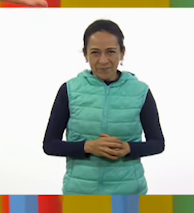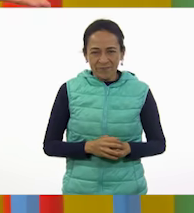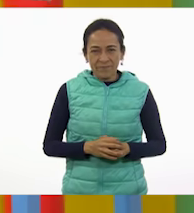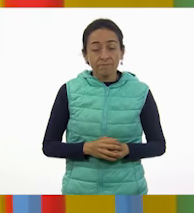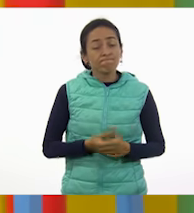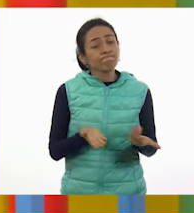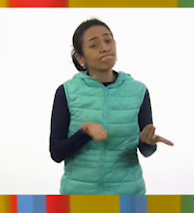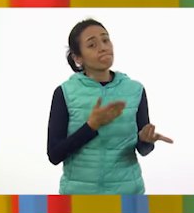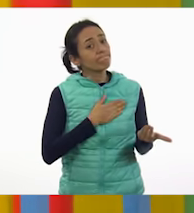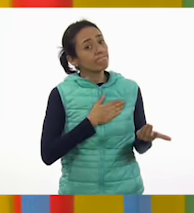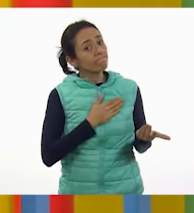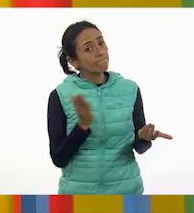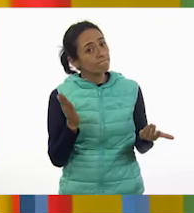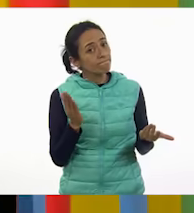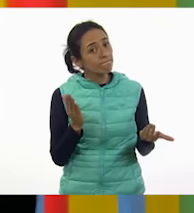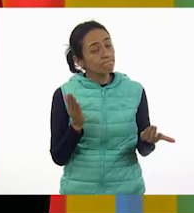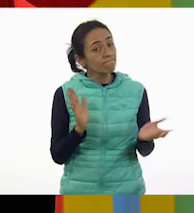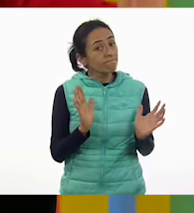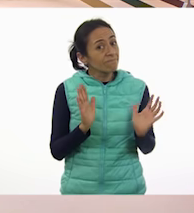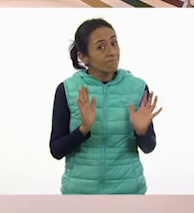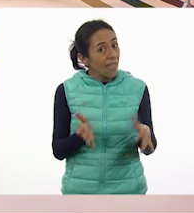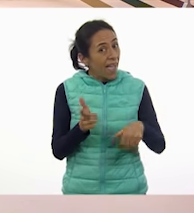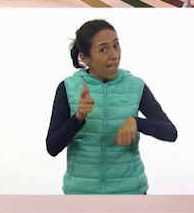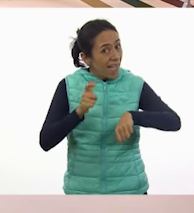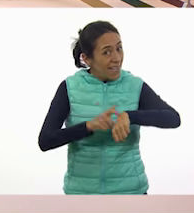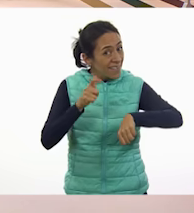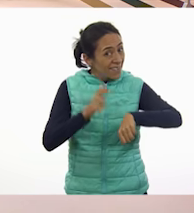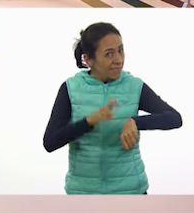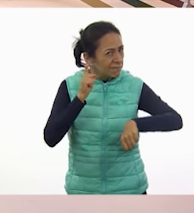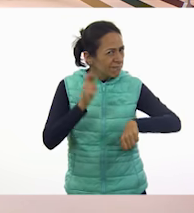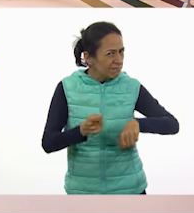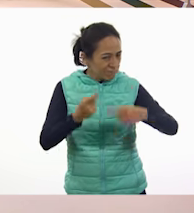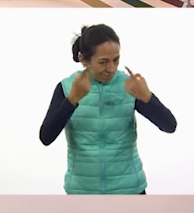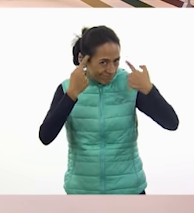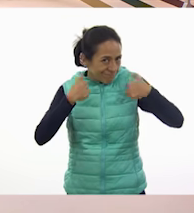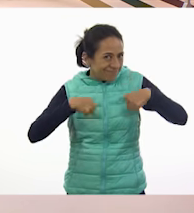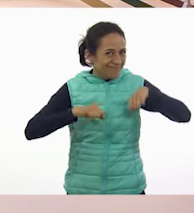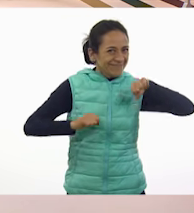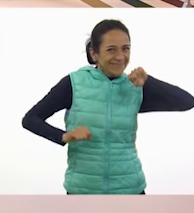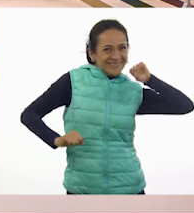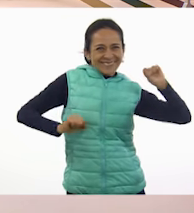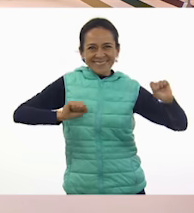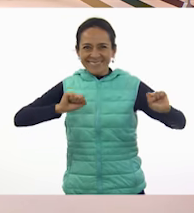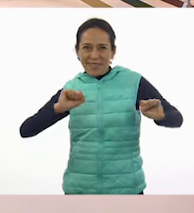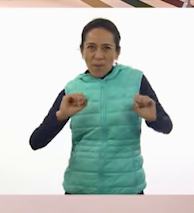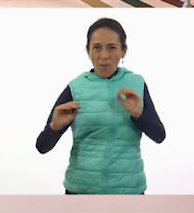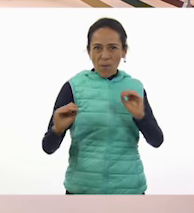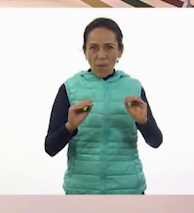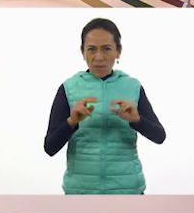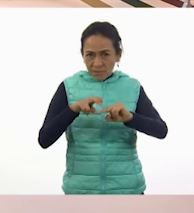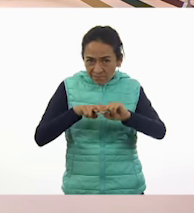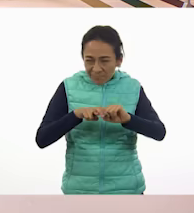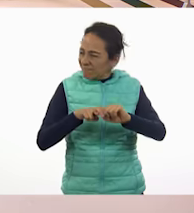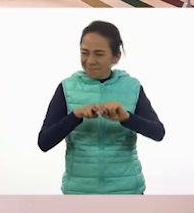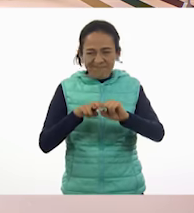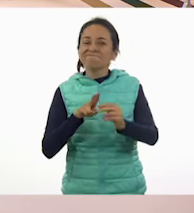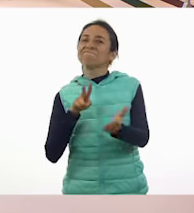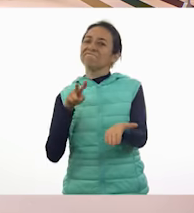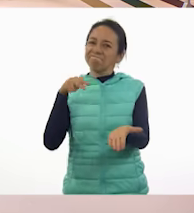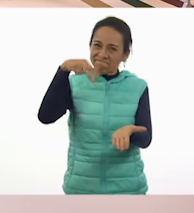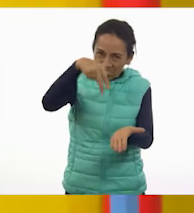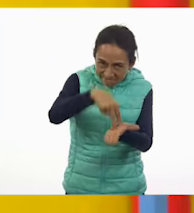Y bueno, ha llegado el momento de movernos. Así que levántate de tu asiento y estírate.